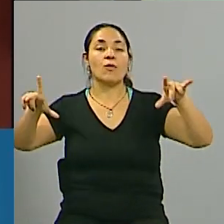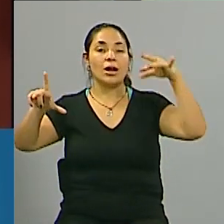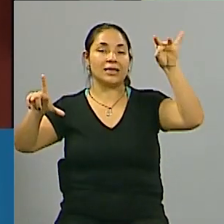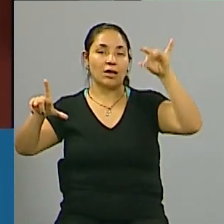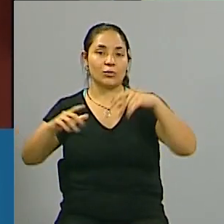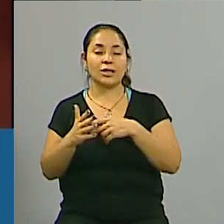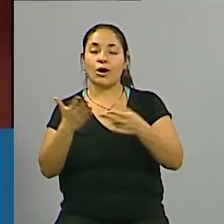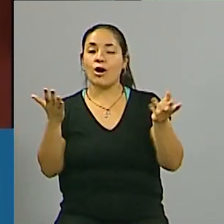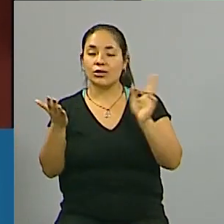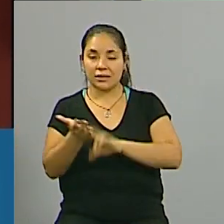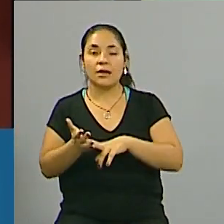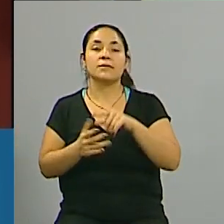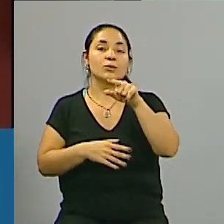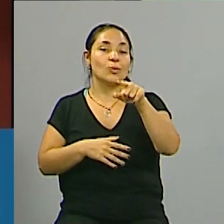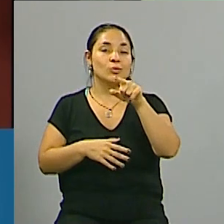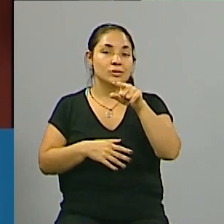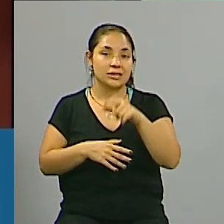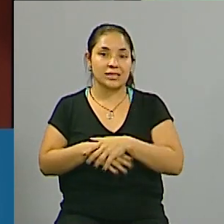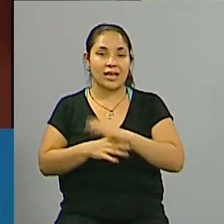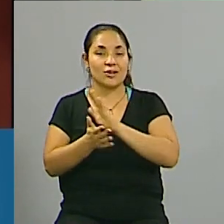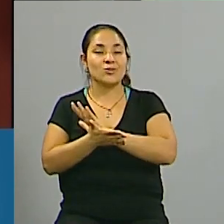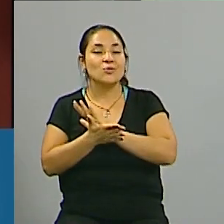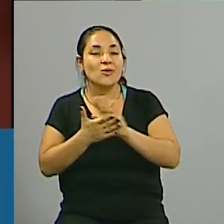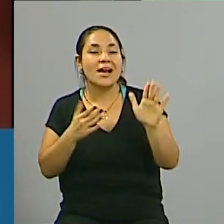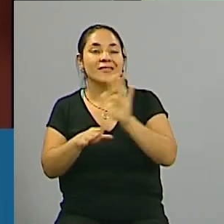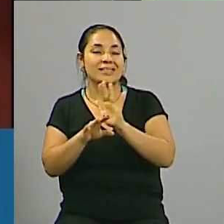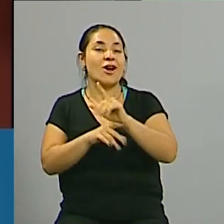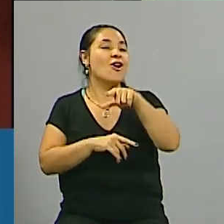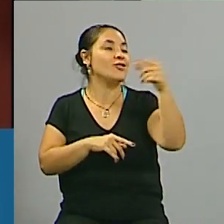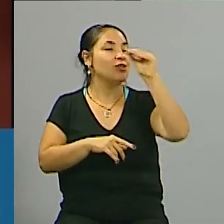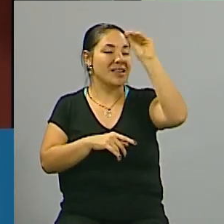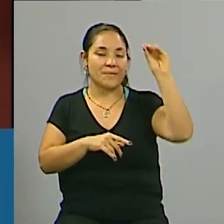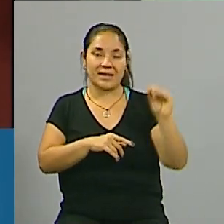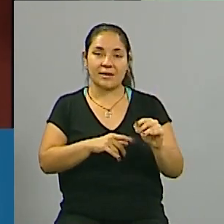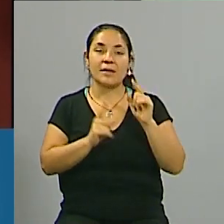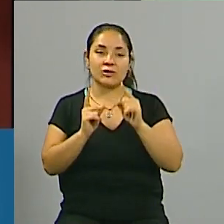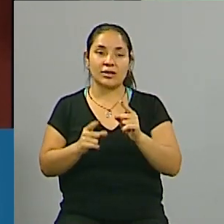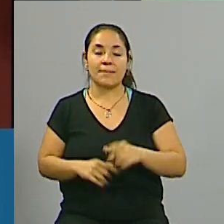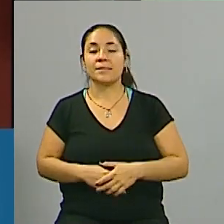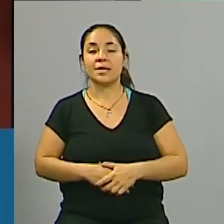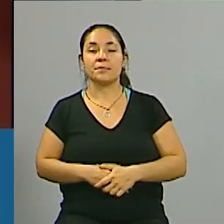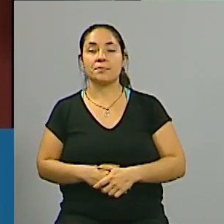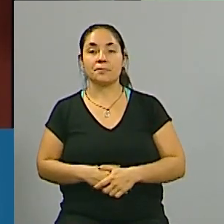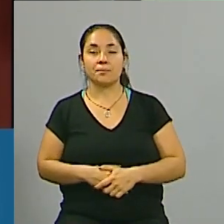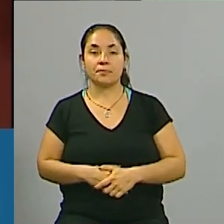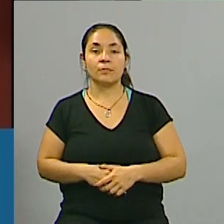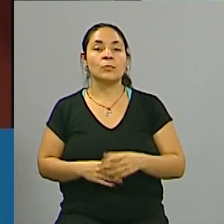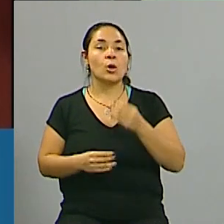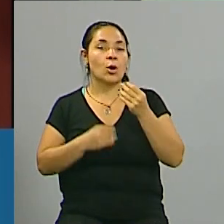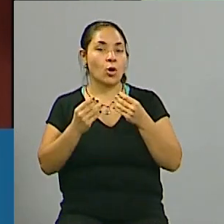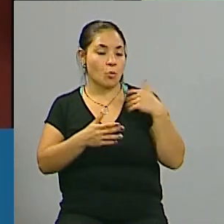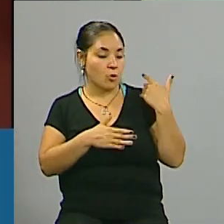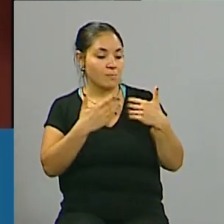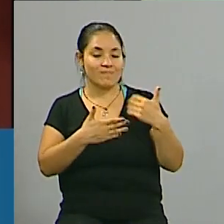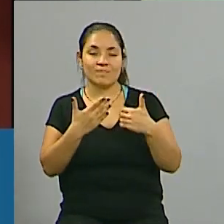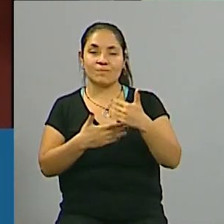que lo repasemos porque es algo que ustedes van a estar estrenando, al igual que otros departamentos este próximo fin de semana. ¿Cómo vienen con eso? Digo, teniendo en